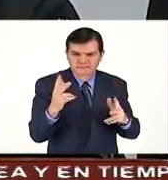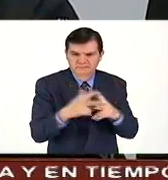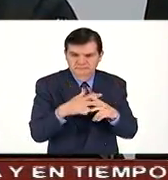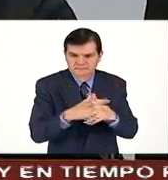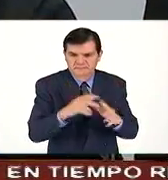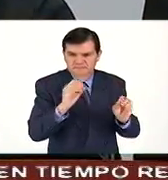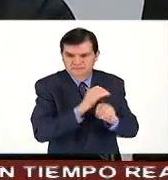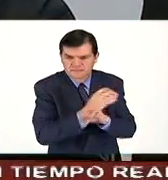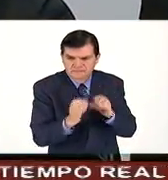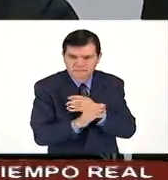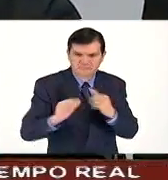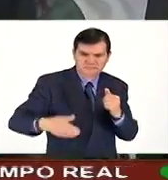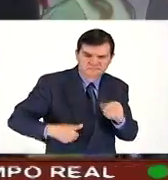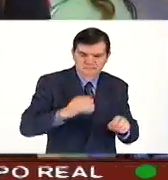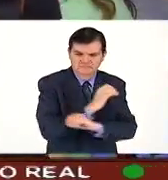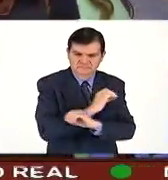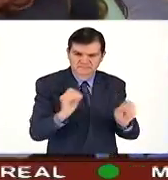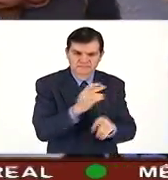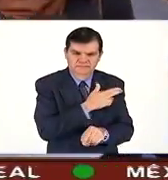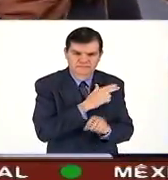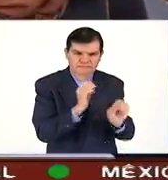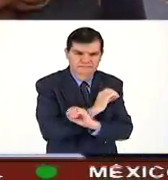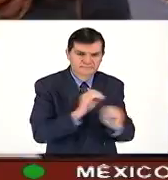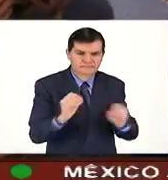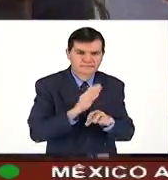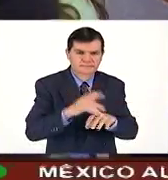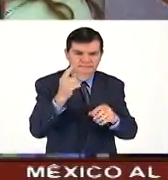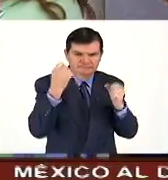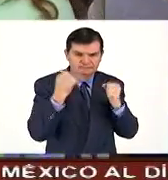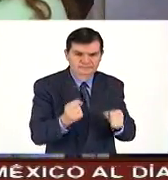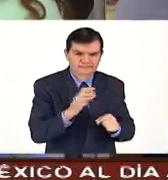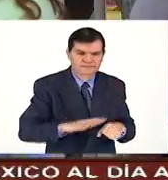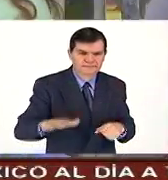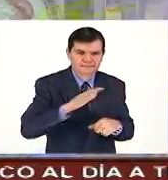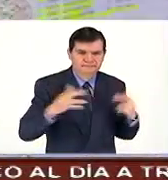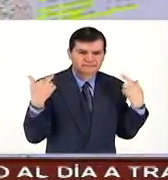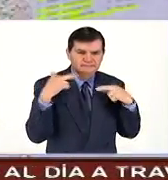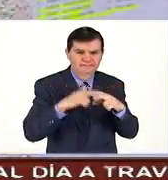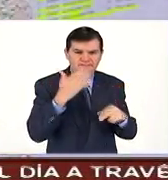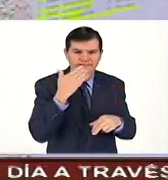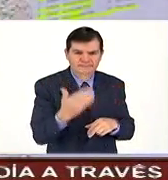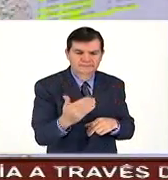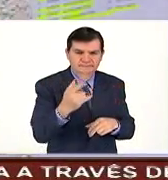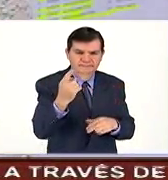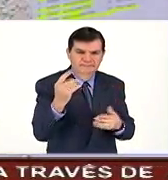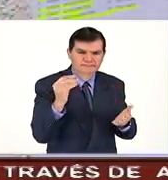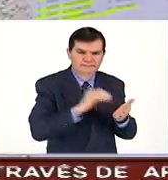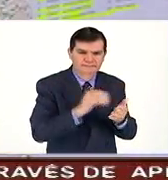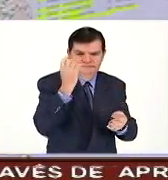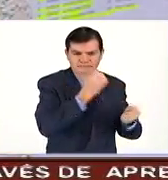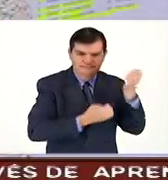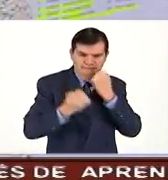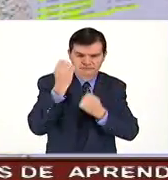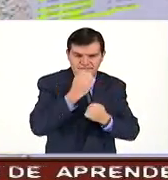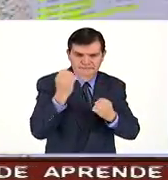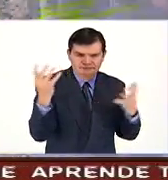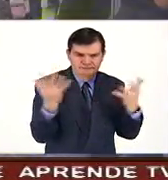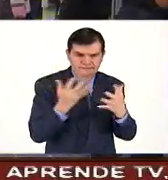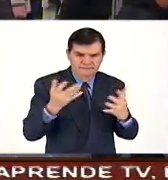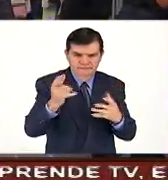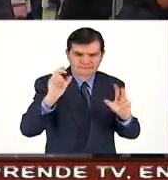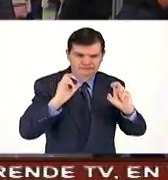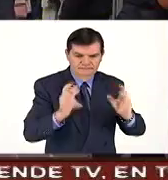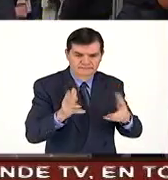evaluación magisterial. Sostuvo que el operativo para resguardar la seguridad de los maestros fue un éxito. Sobre la evaluación que se realiza